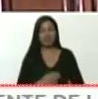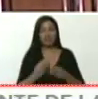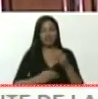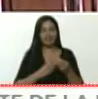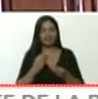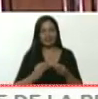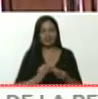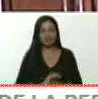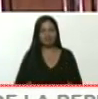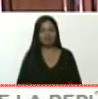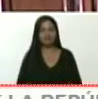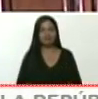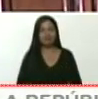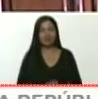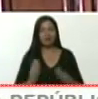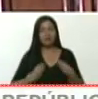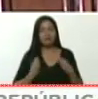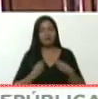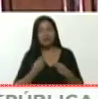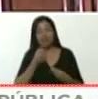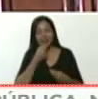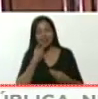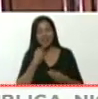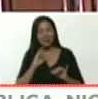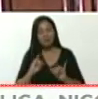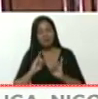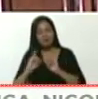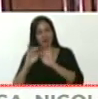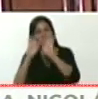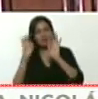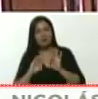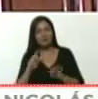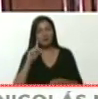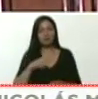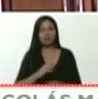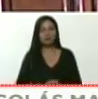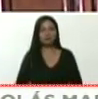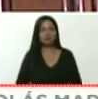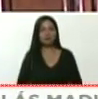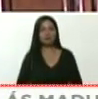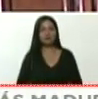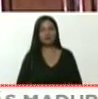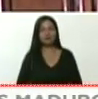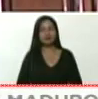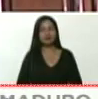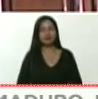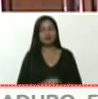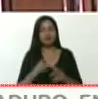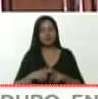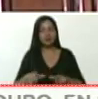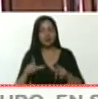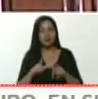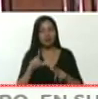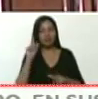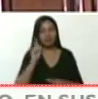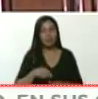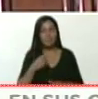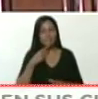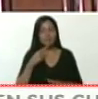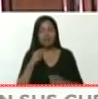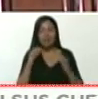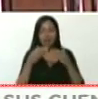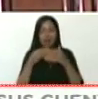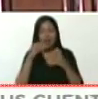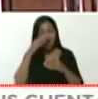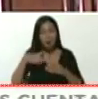a producir y a vivir la belleza. Fíjense ustedes este valle, en el sector La